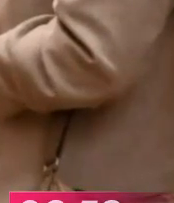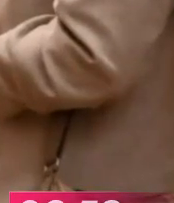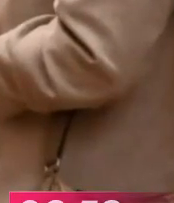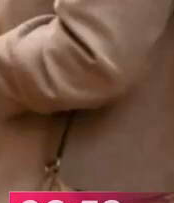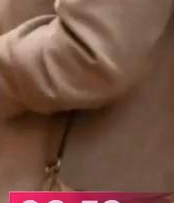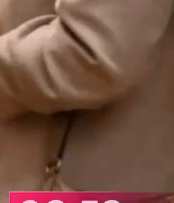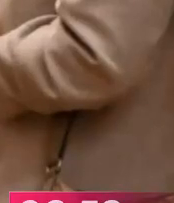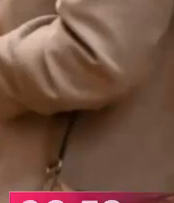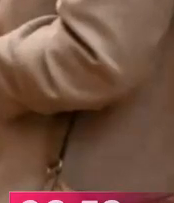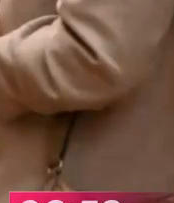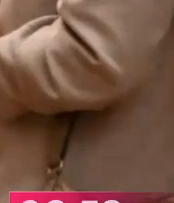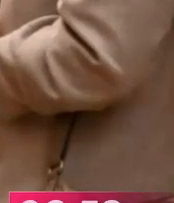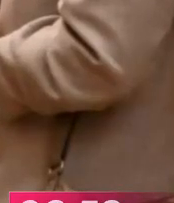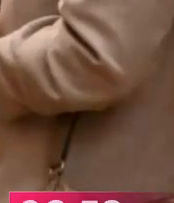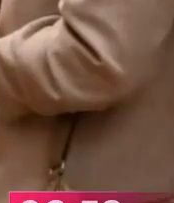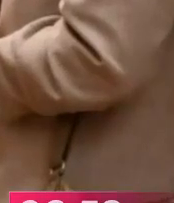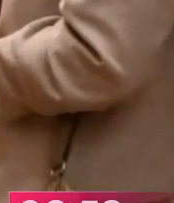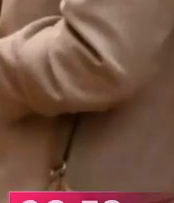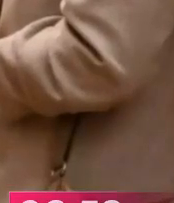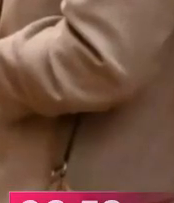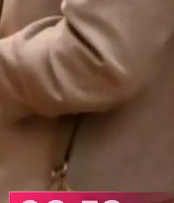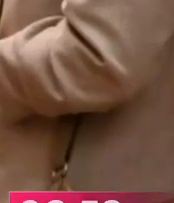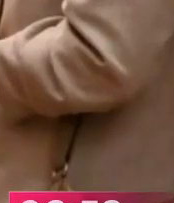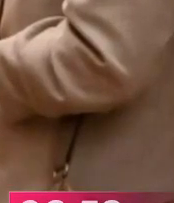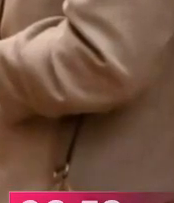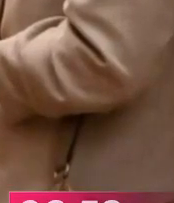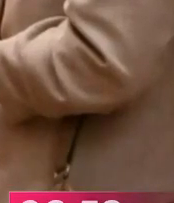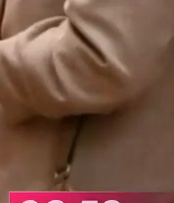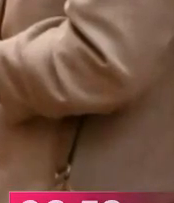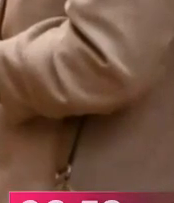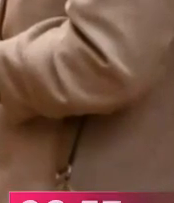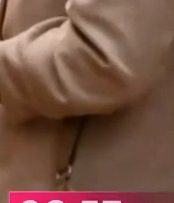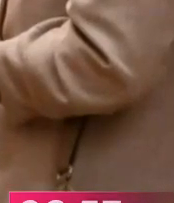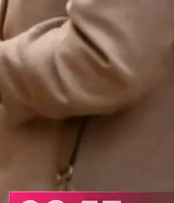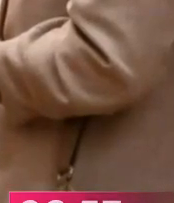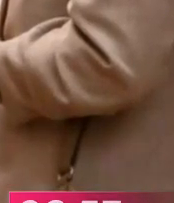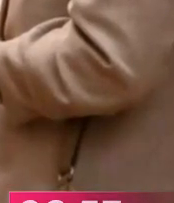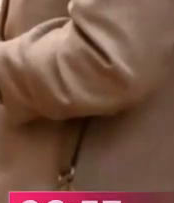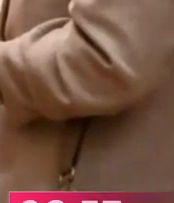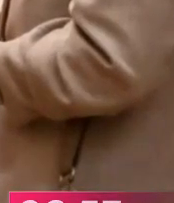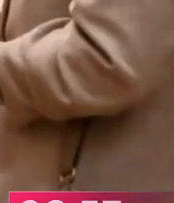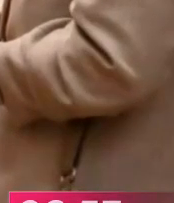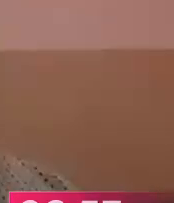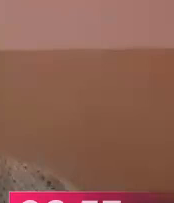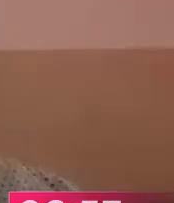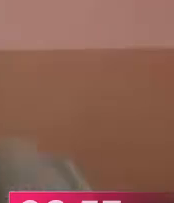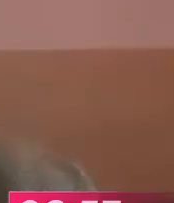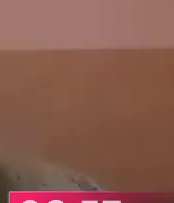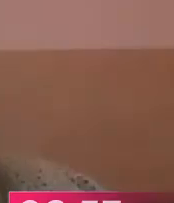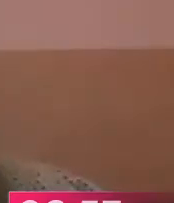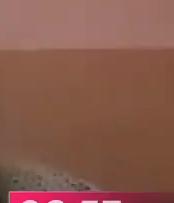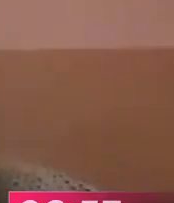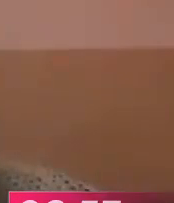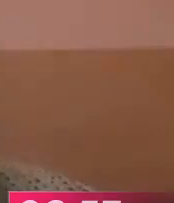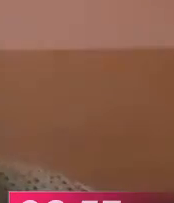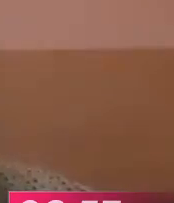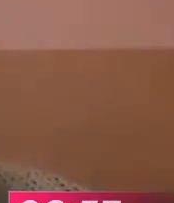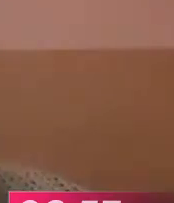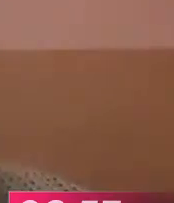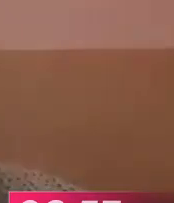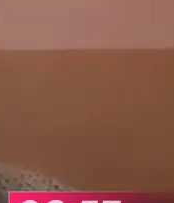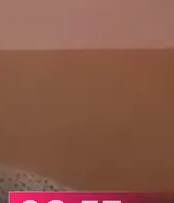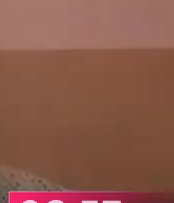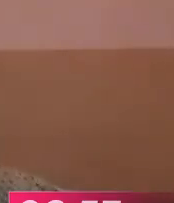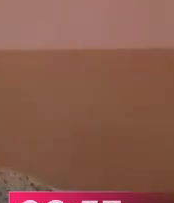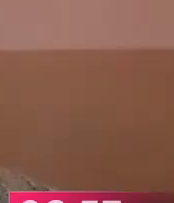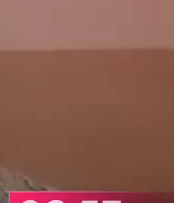45 años, abogada de la Universidad Católica, fue también fue fiscal adjunta de la Fiscalía Especializada